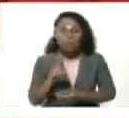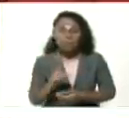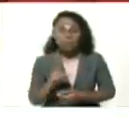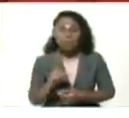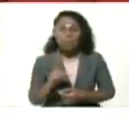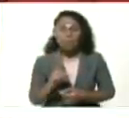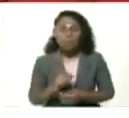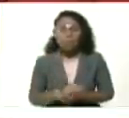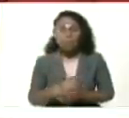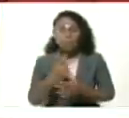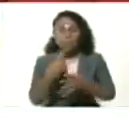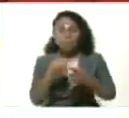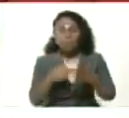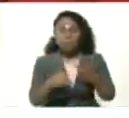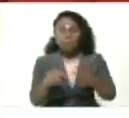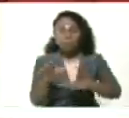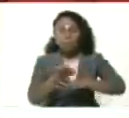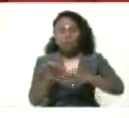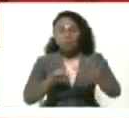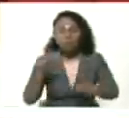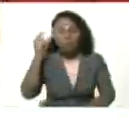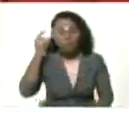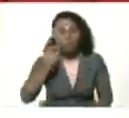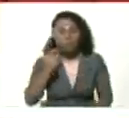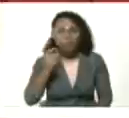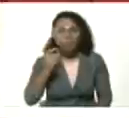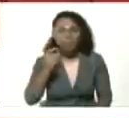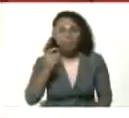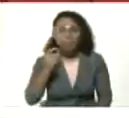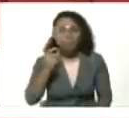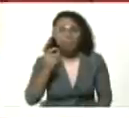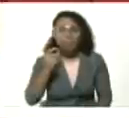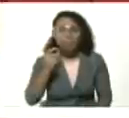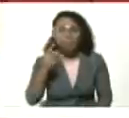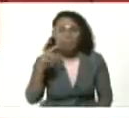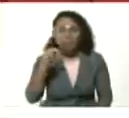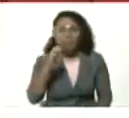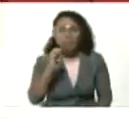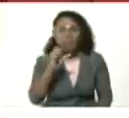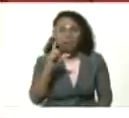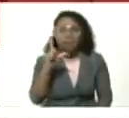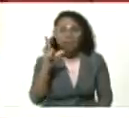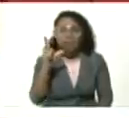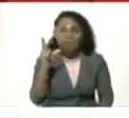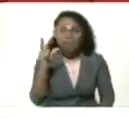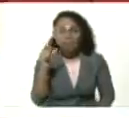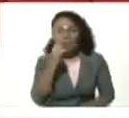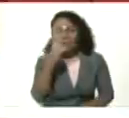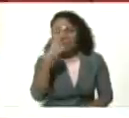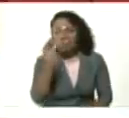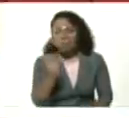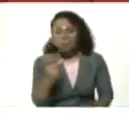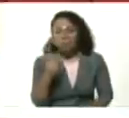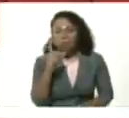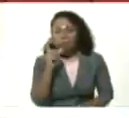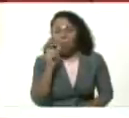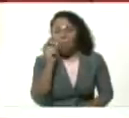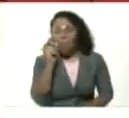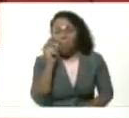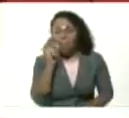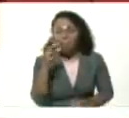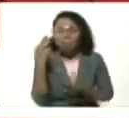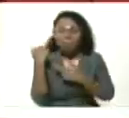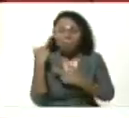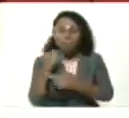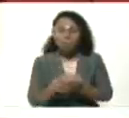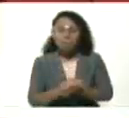Carrillo. Municipio Sucre, Noel Zambrano. Municipio Andrés Bello, José Quintero.